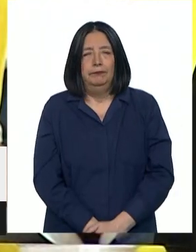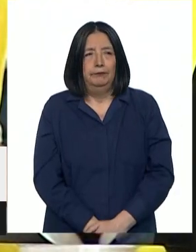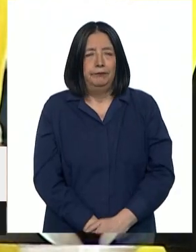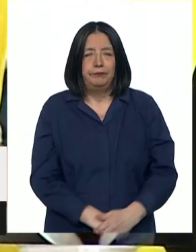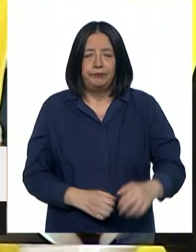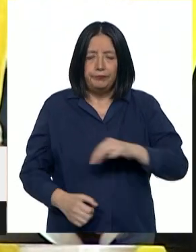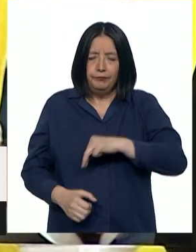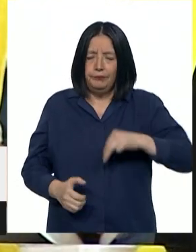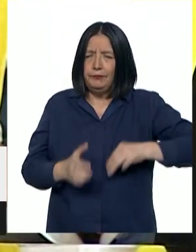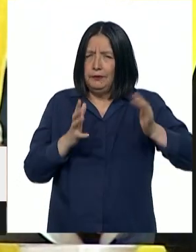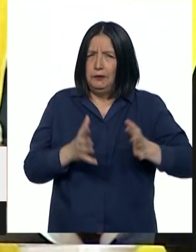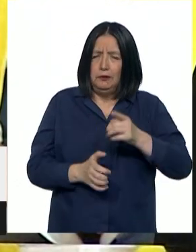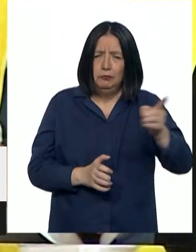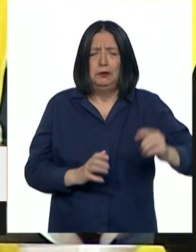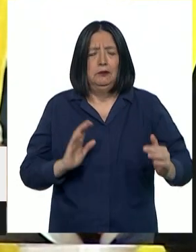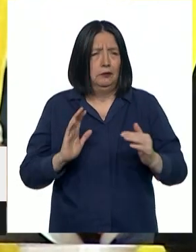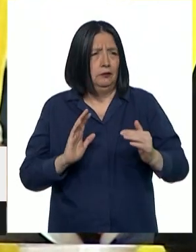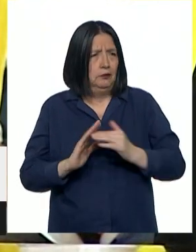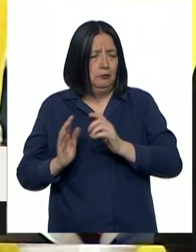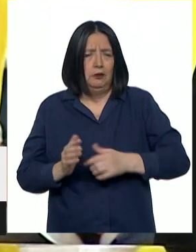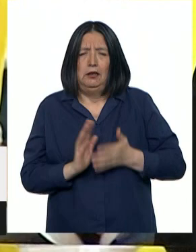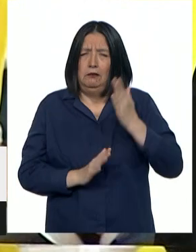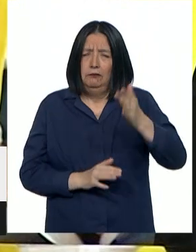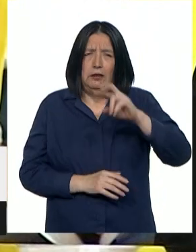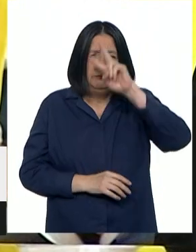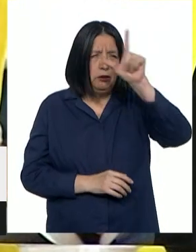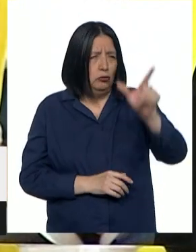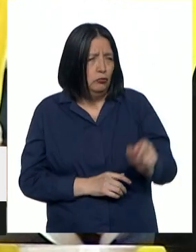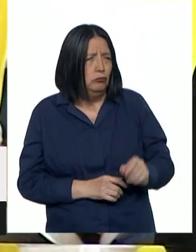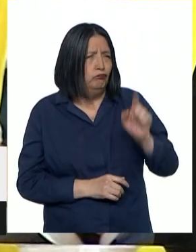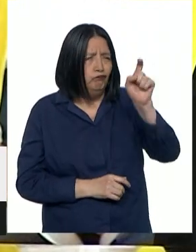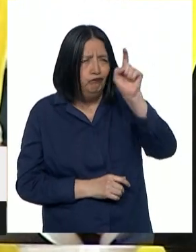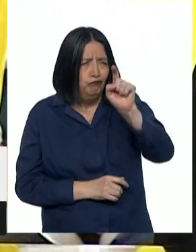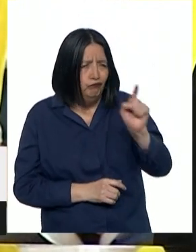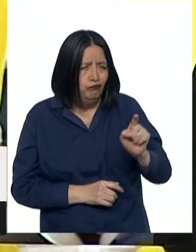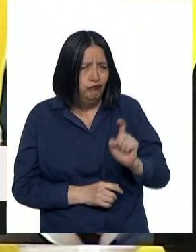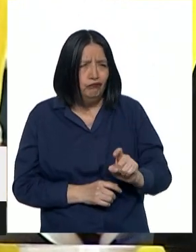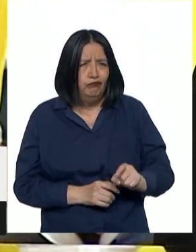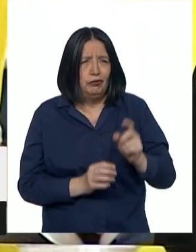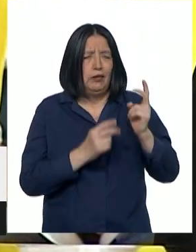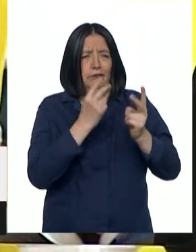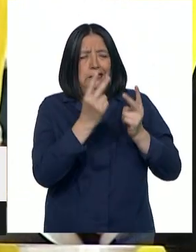Nuestros ministros, nuestra ministra de Vivienda ya caminó por todo el Perú.